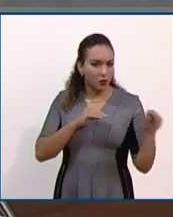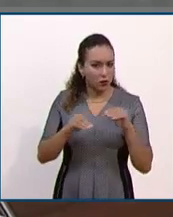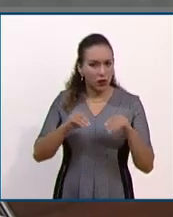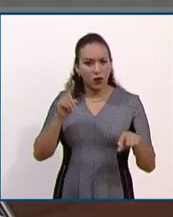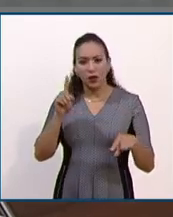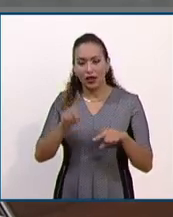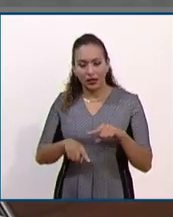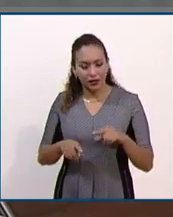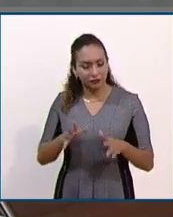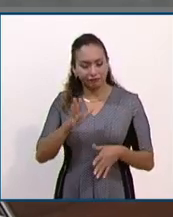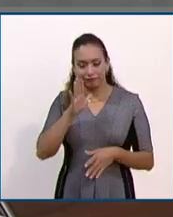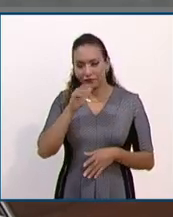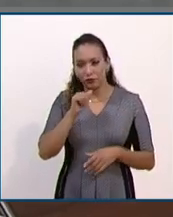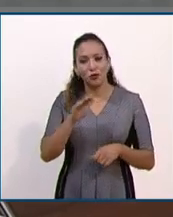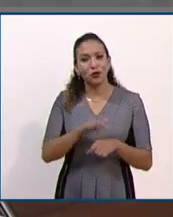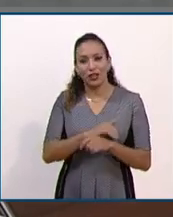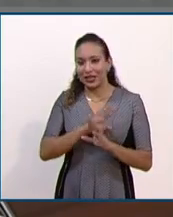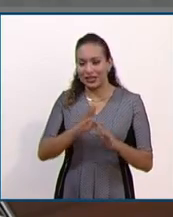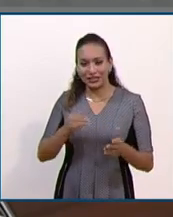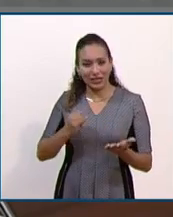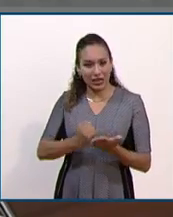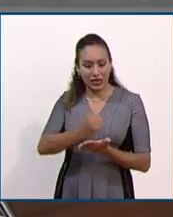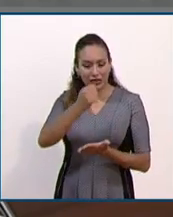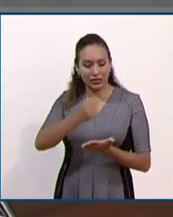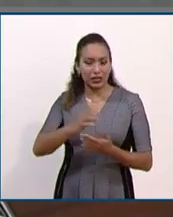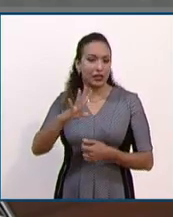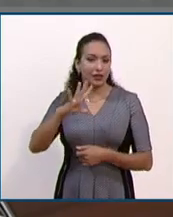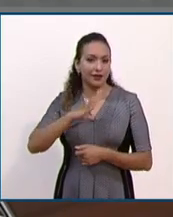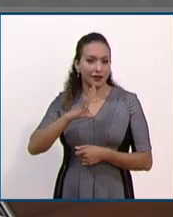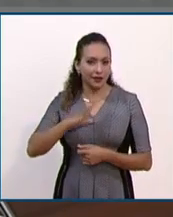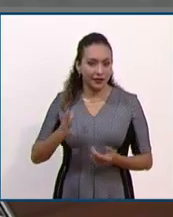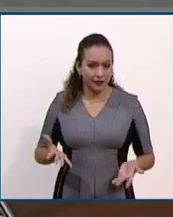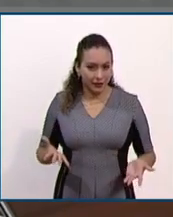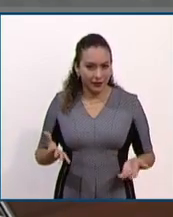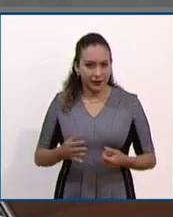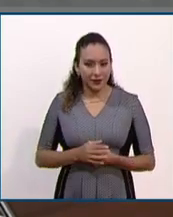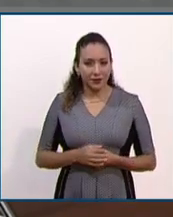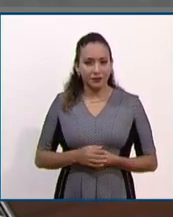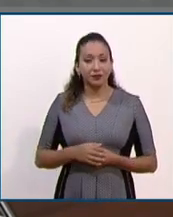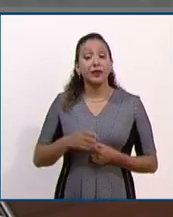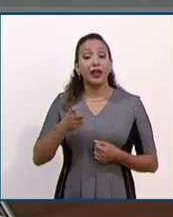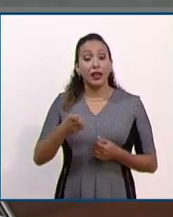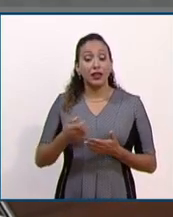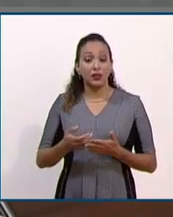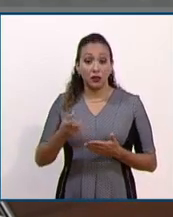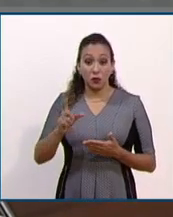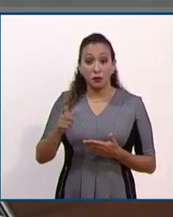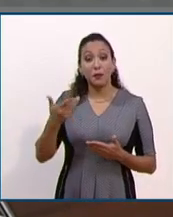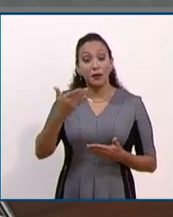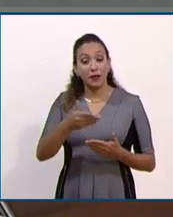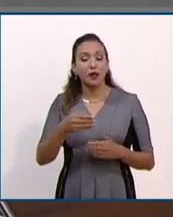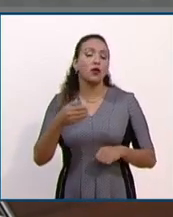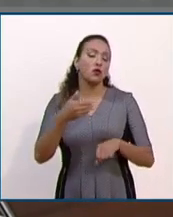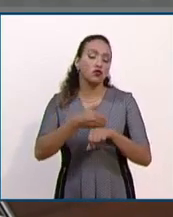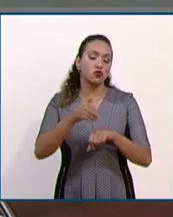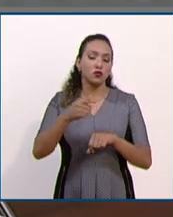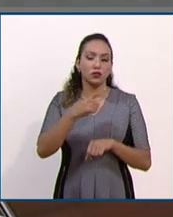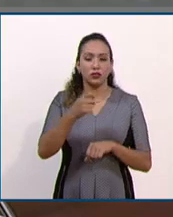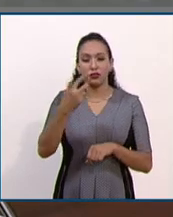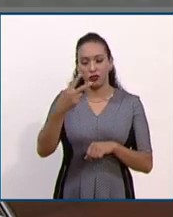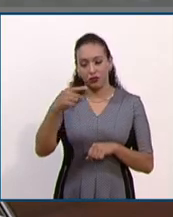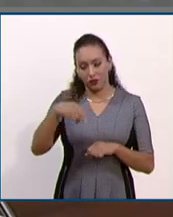o retrotraer los efectos de la ejecutoria de la Sala Superior pronunciada en el recurso de apelación 102 del presente